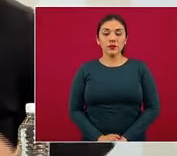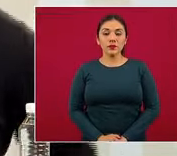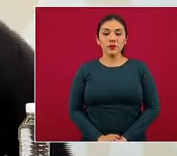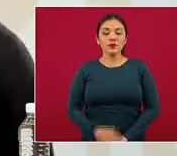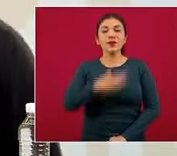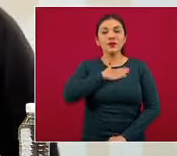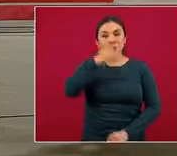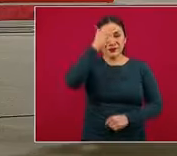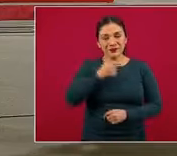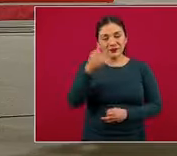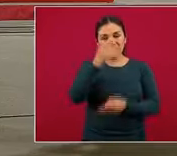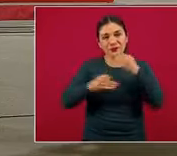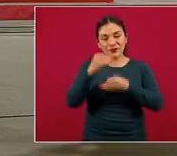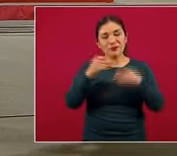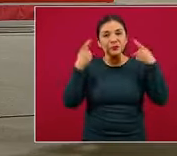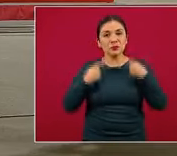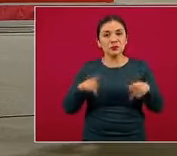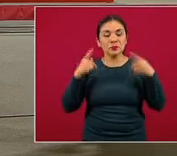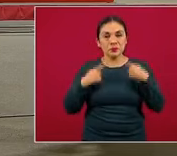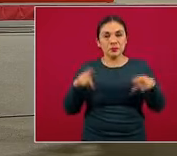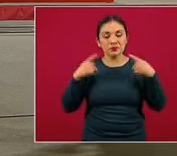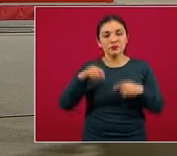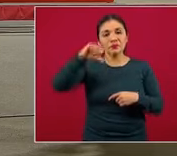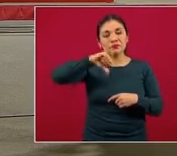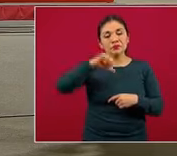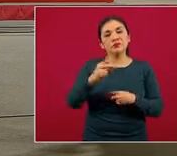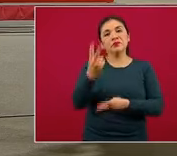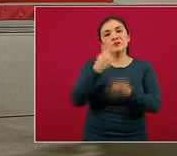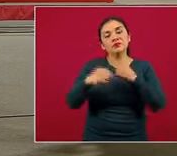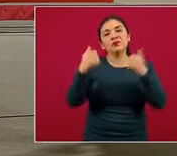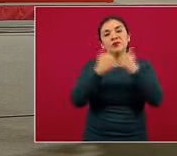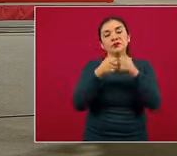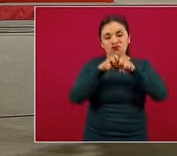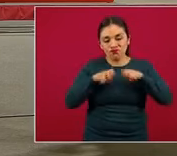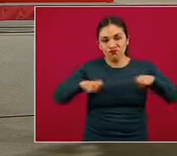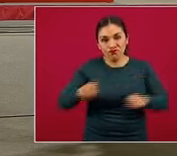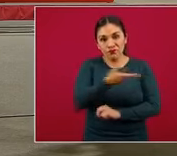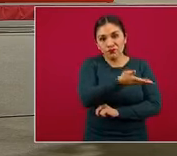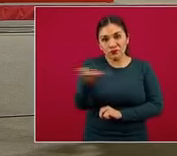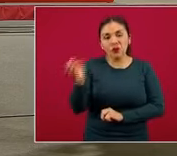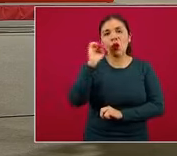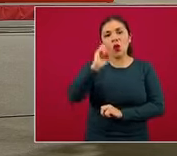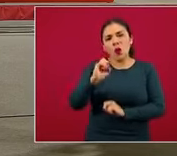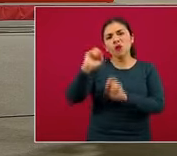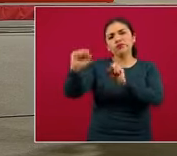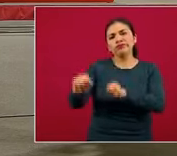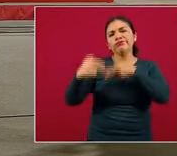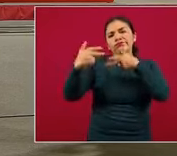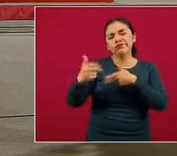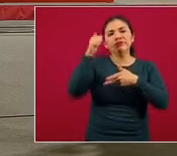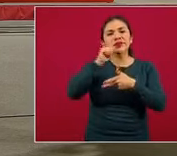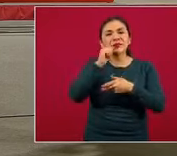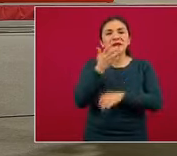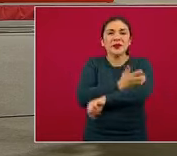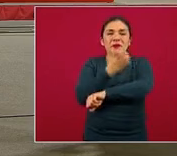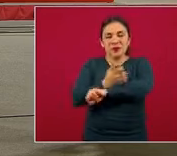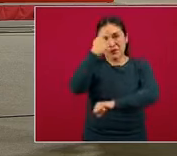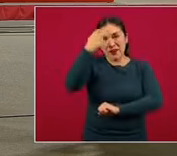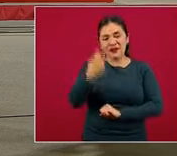Muy buenas noches a todas las personas que de manera presencial o virtual nos acompañan en esta